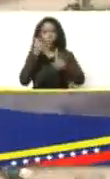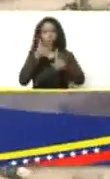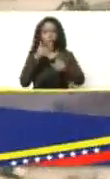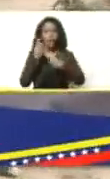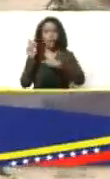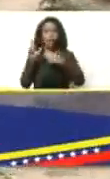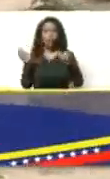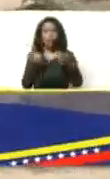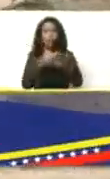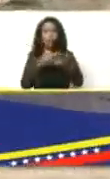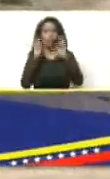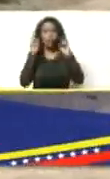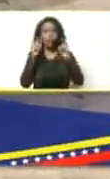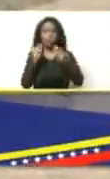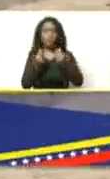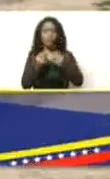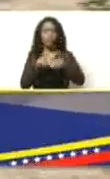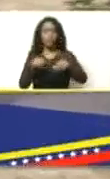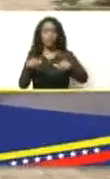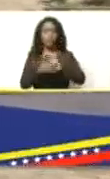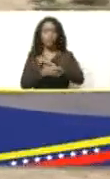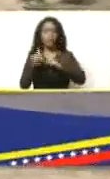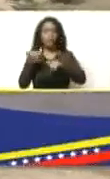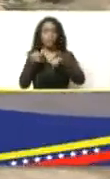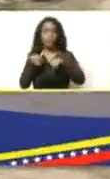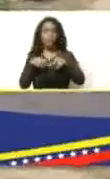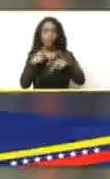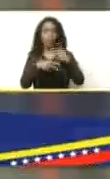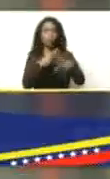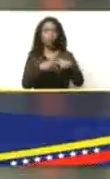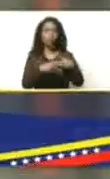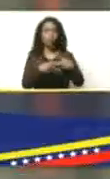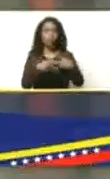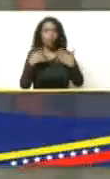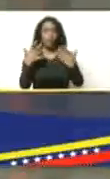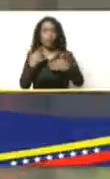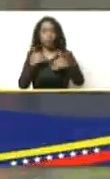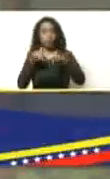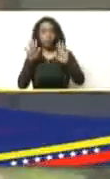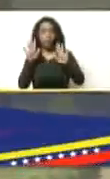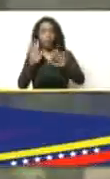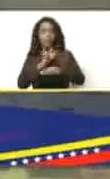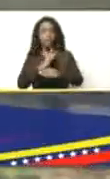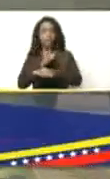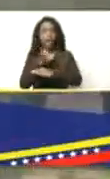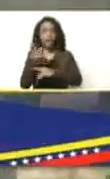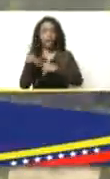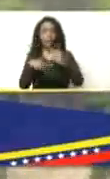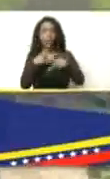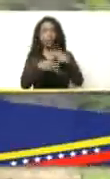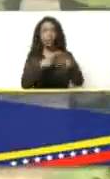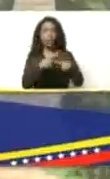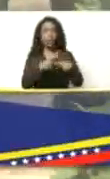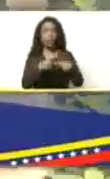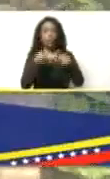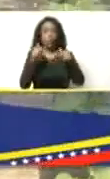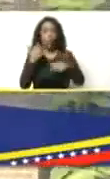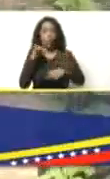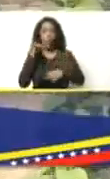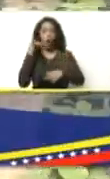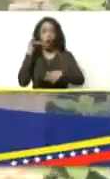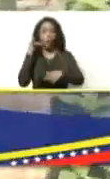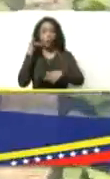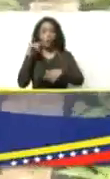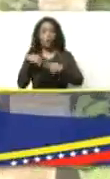en esta unidad agroecológica, porque aquí mismo producen los insumos, que por supuesto van a este proceso productivo como lo tenemos ustedes,